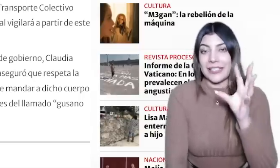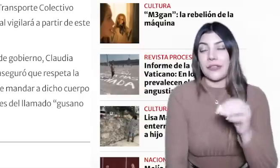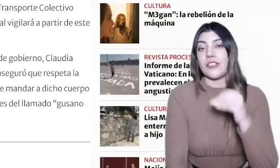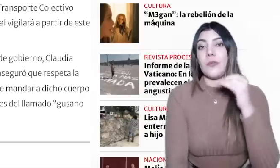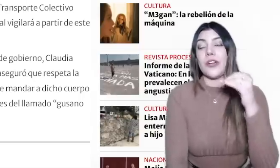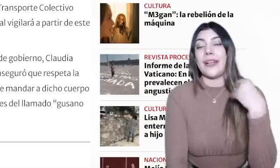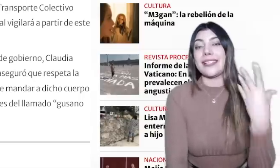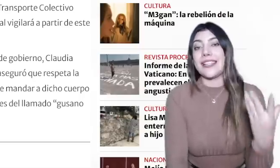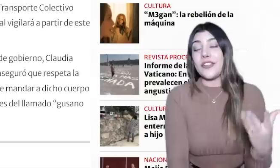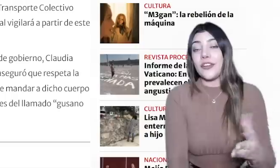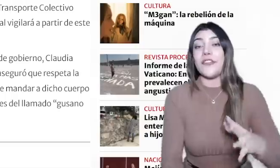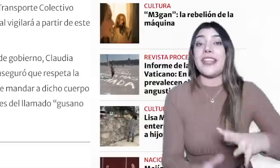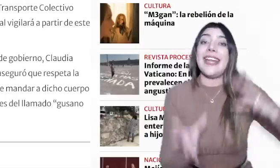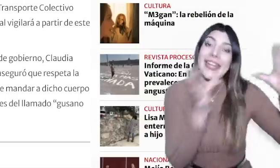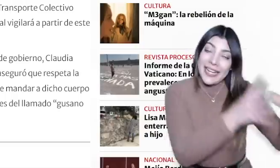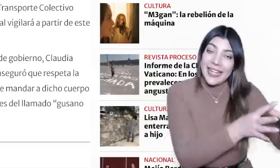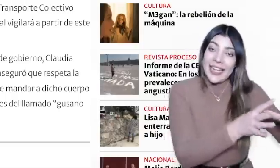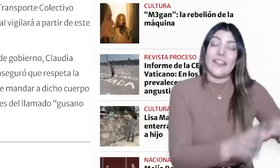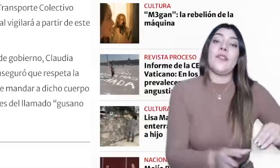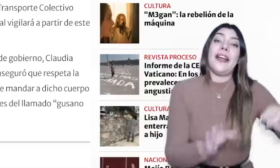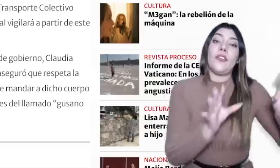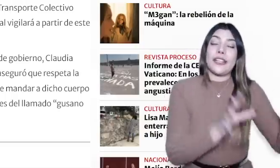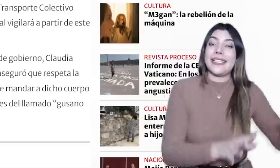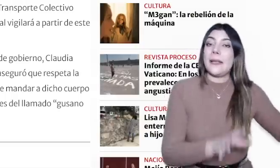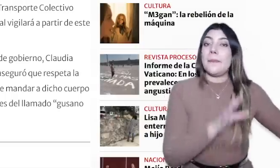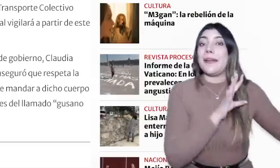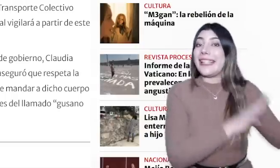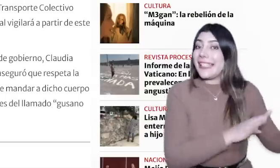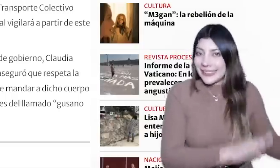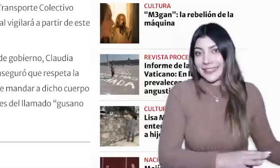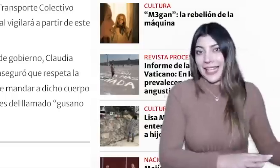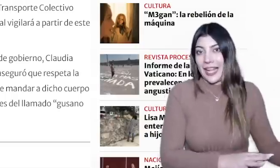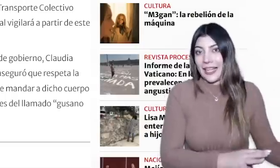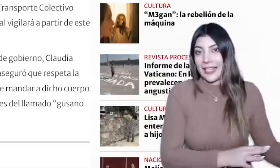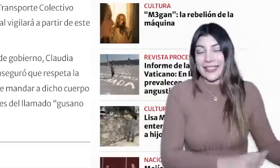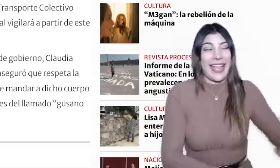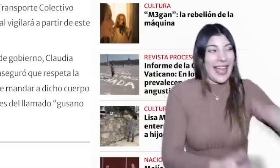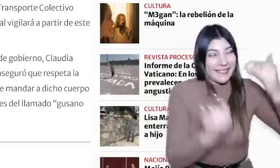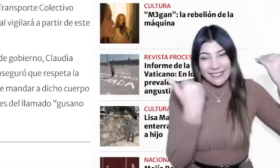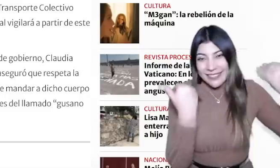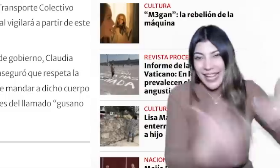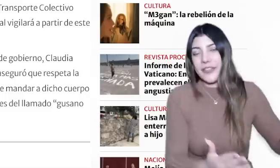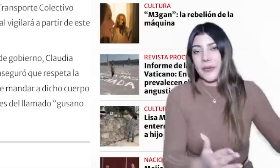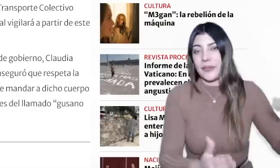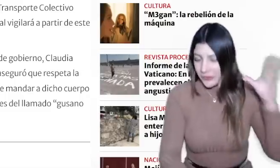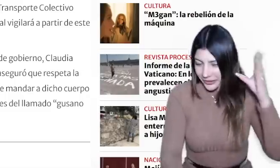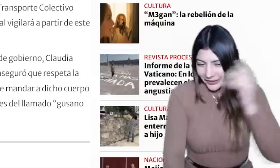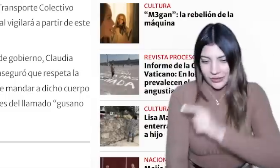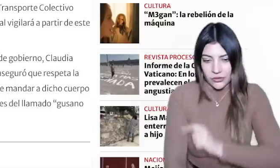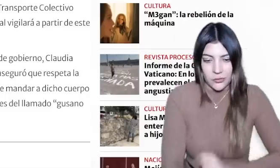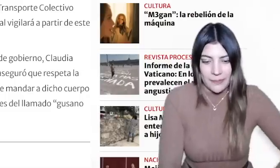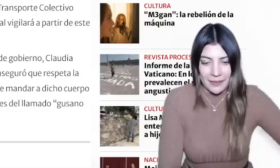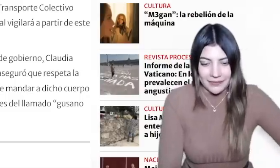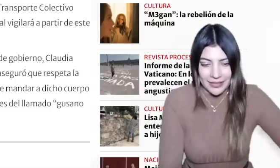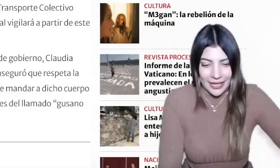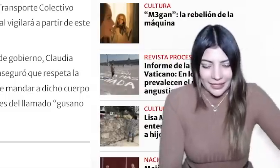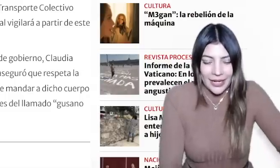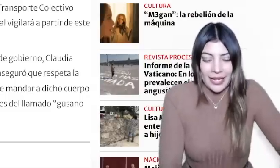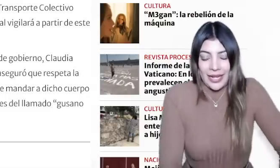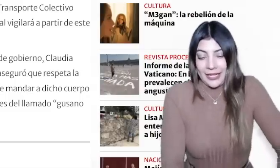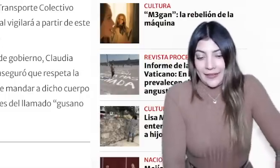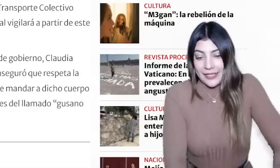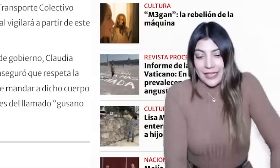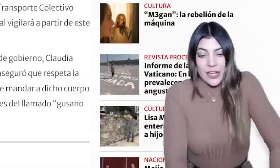esta situación? Bueno, que el señor viene de una corriente priista de antaño, que ahorita se los voy a